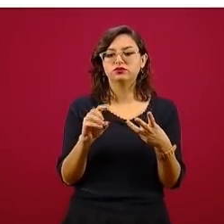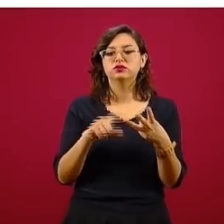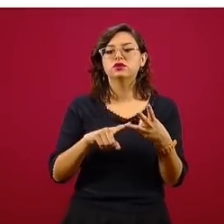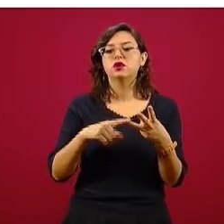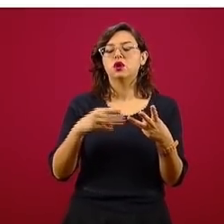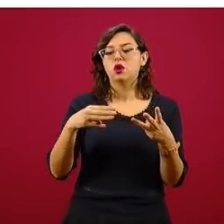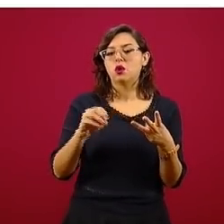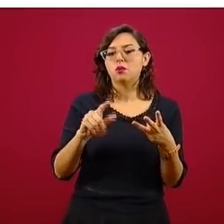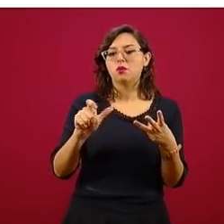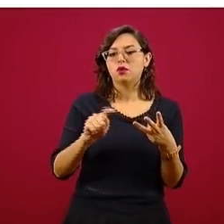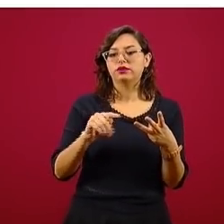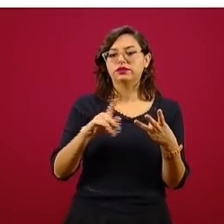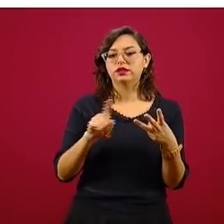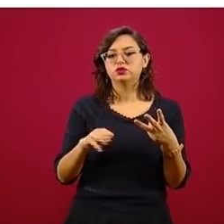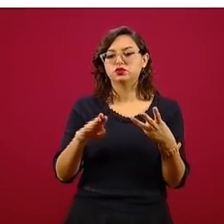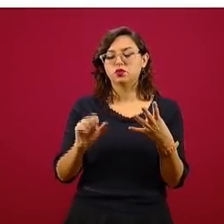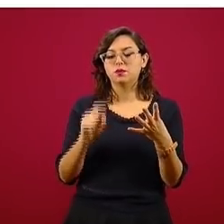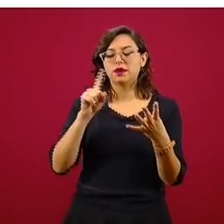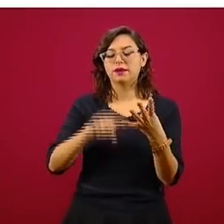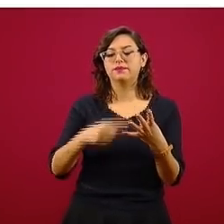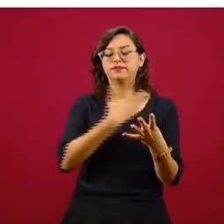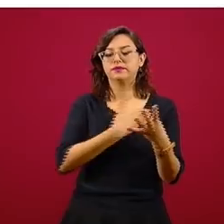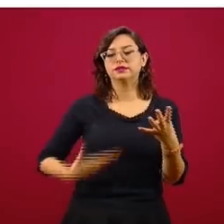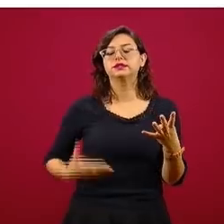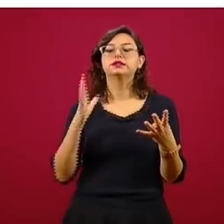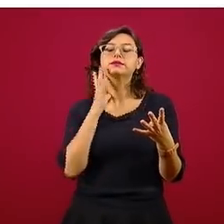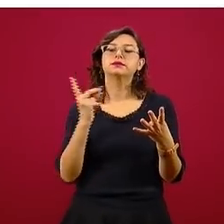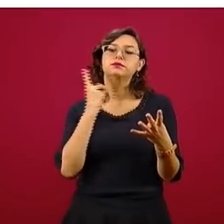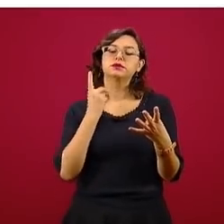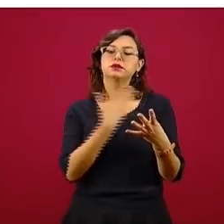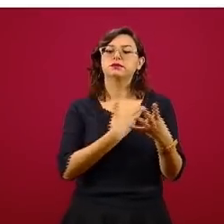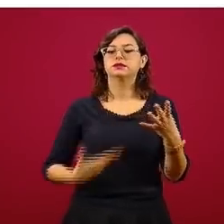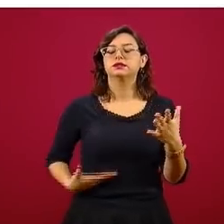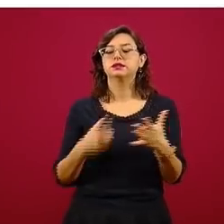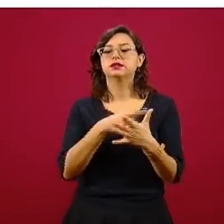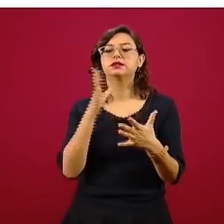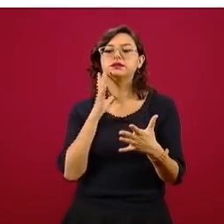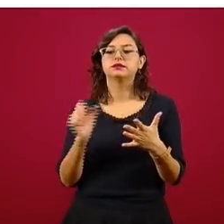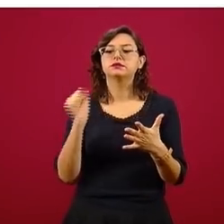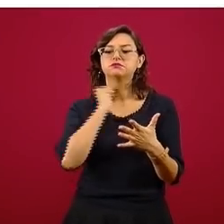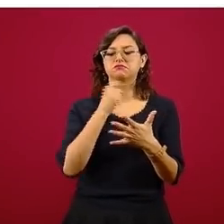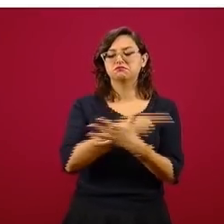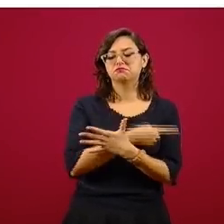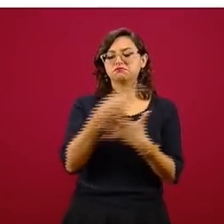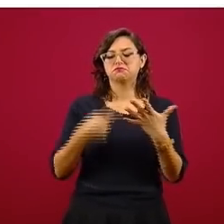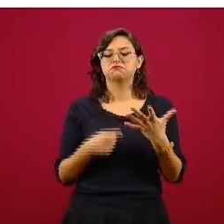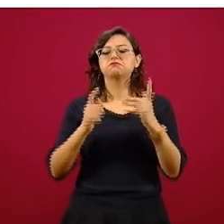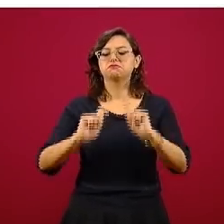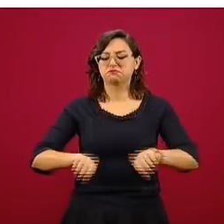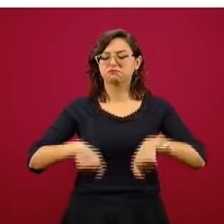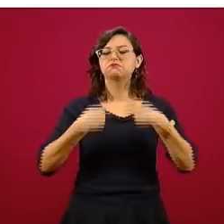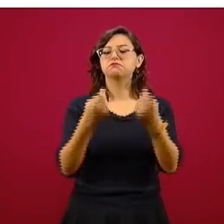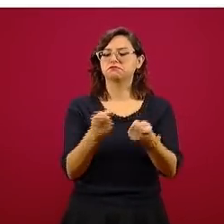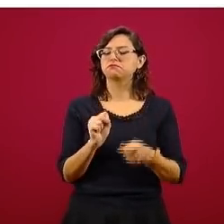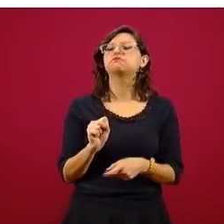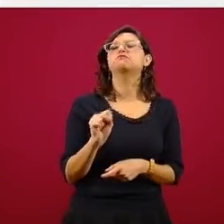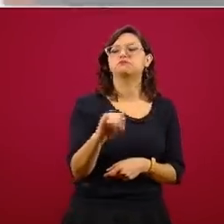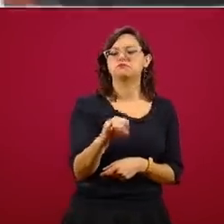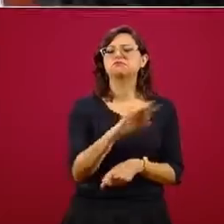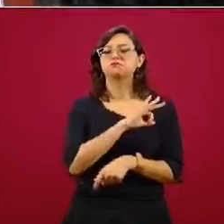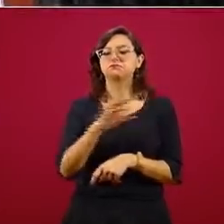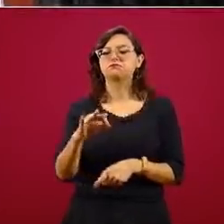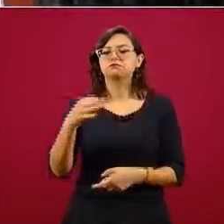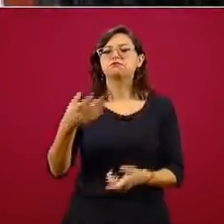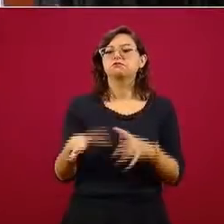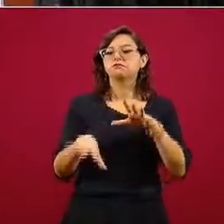Moctezuma y las presidentas de las 2 cámaras tuvieron a bien designar al jurado calificador de